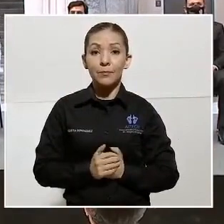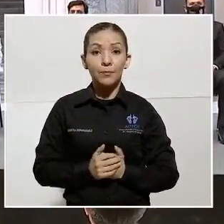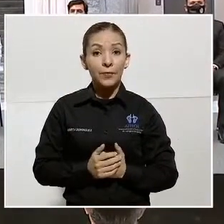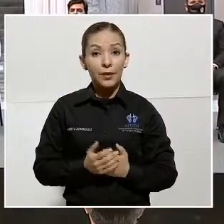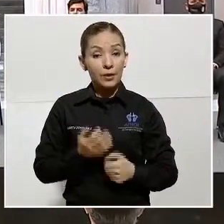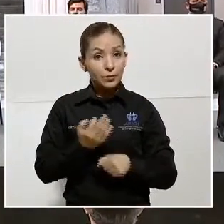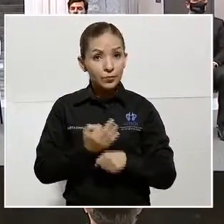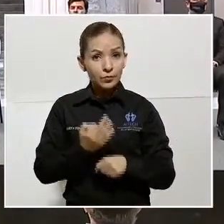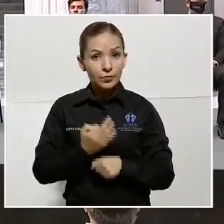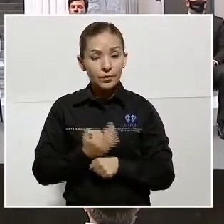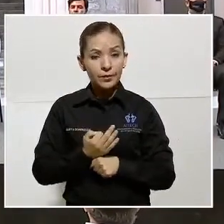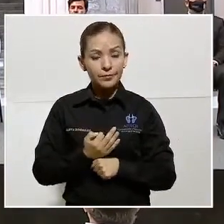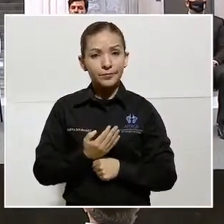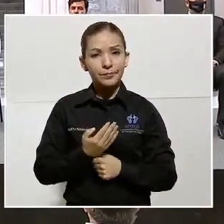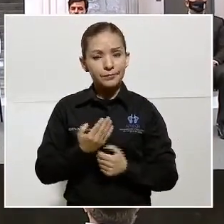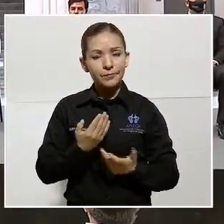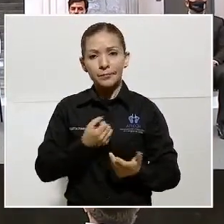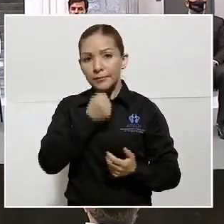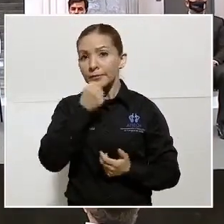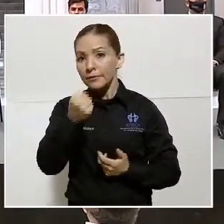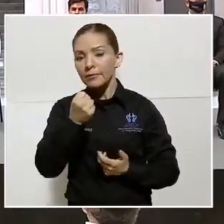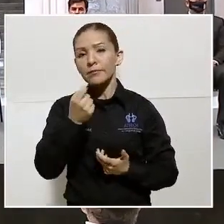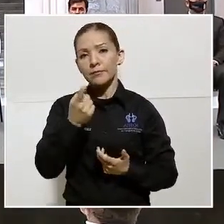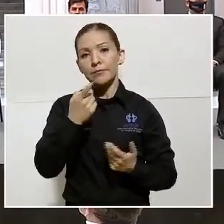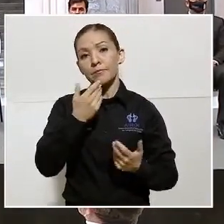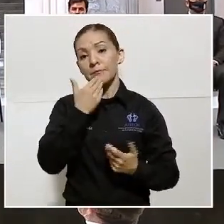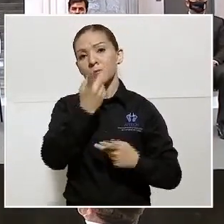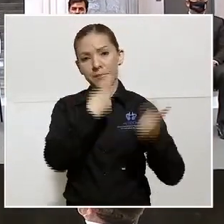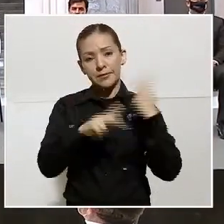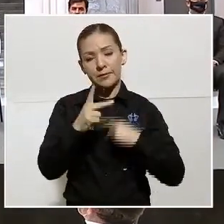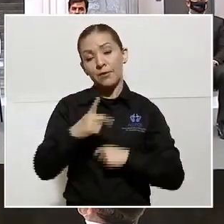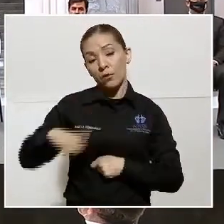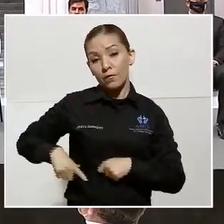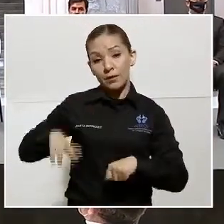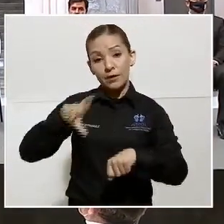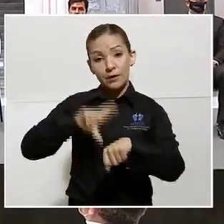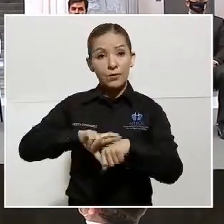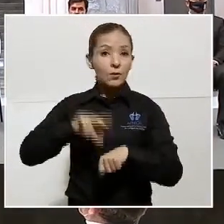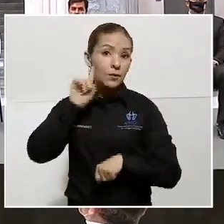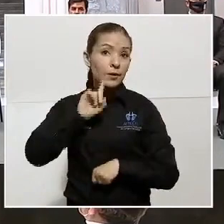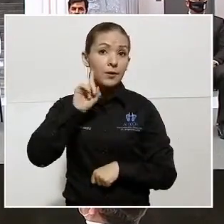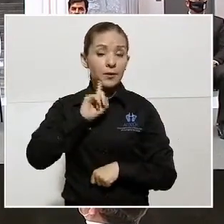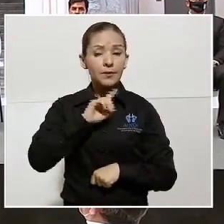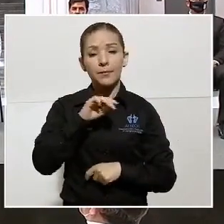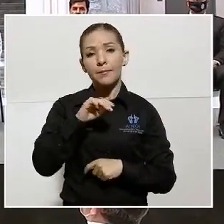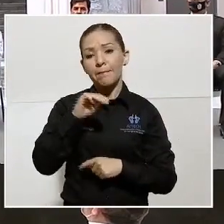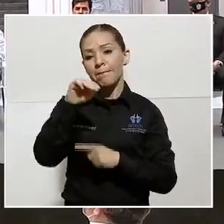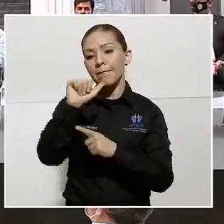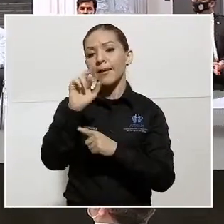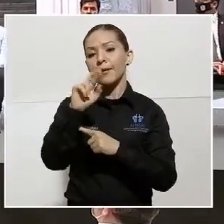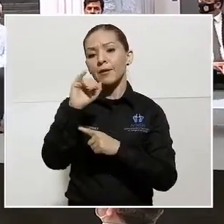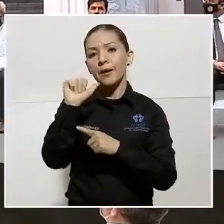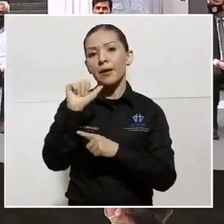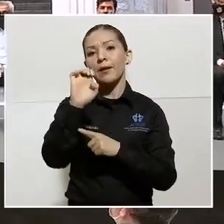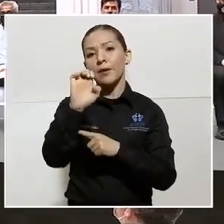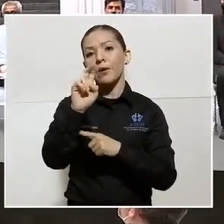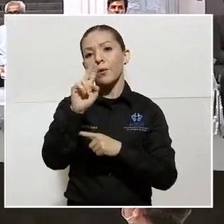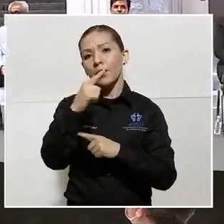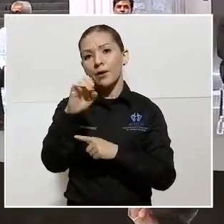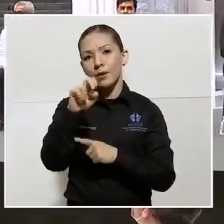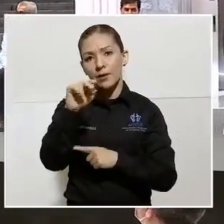Escuchemos el mensaje de bienvenida a cargo de la gobernadora constitucional del Estado de Chihuahua, maestra María Eugenia Campos